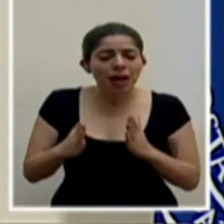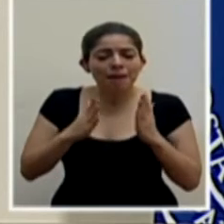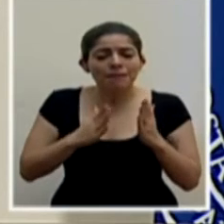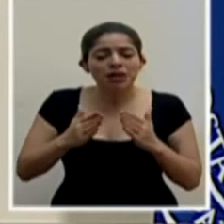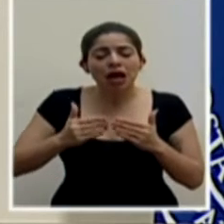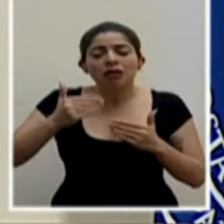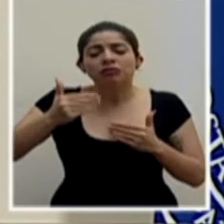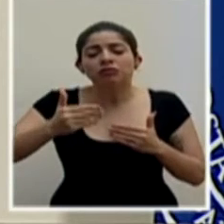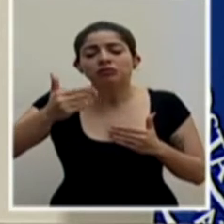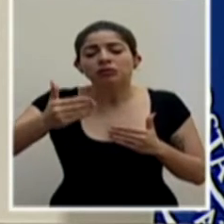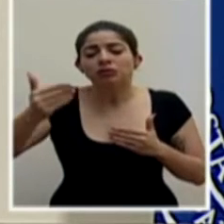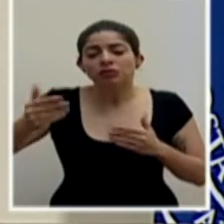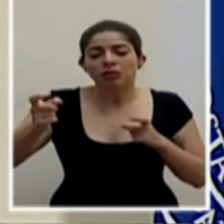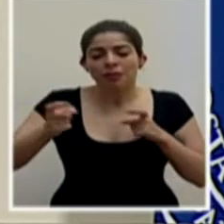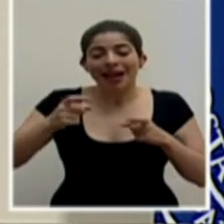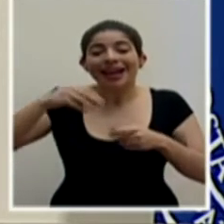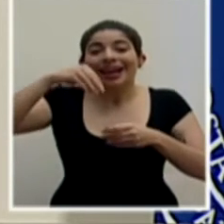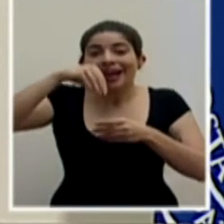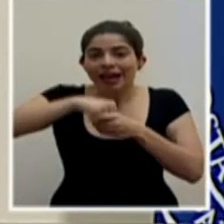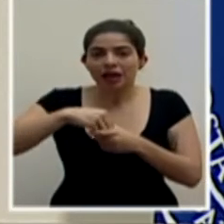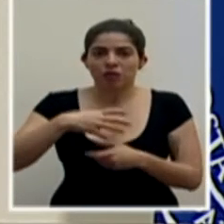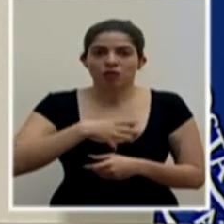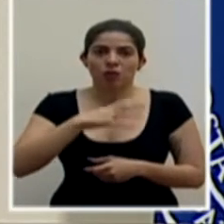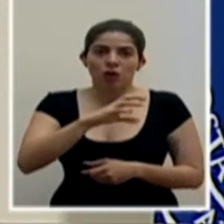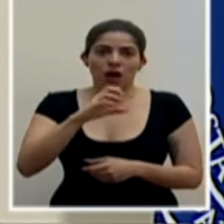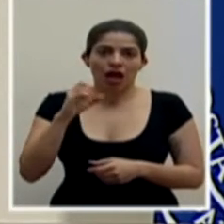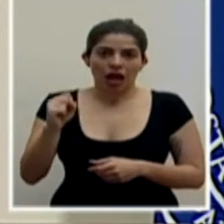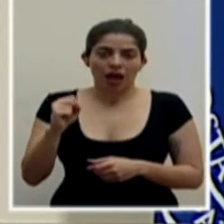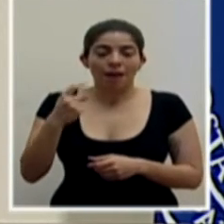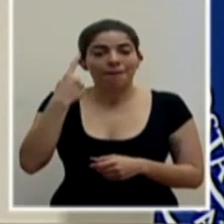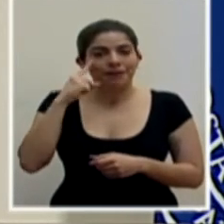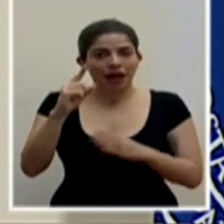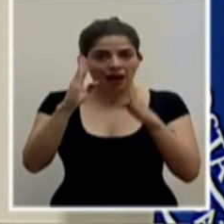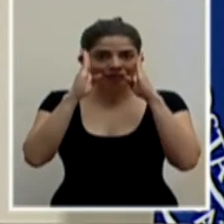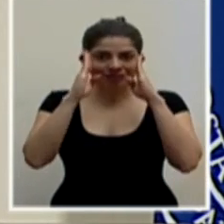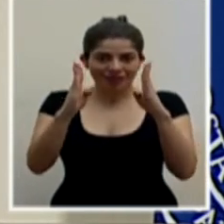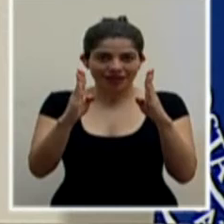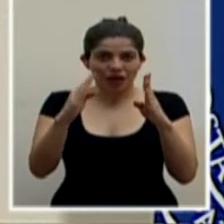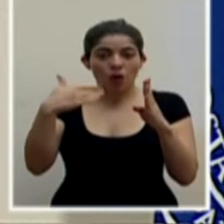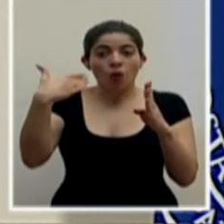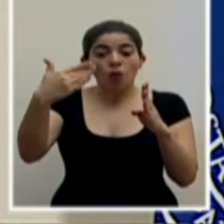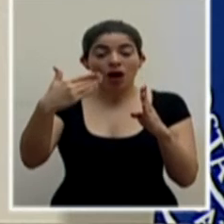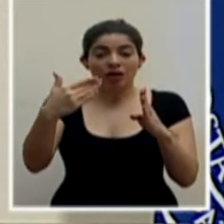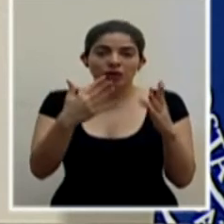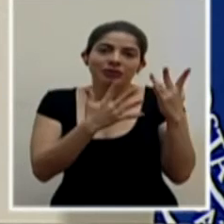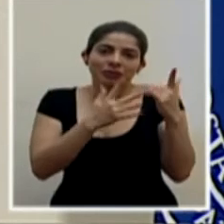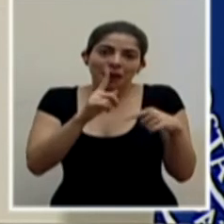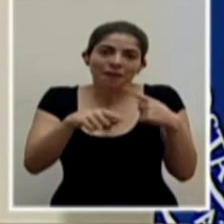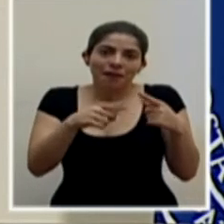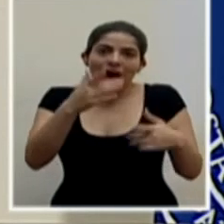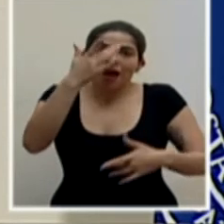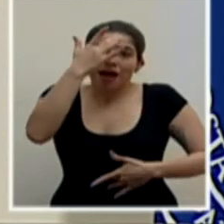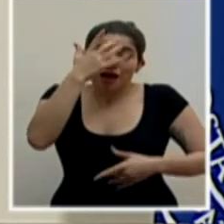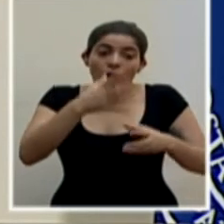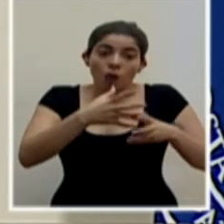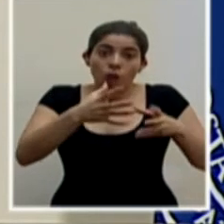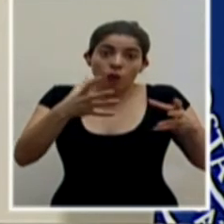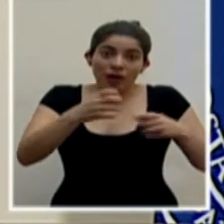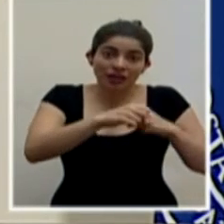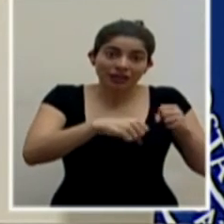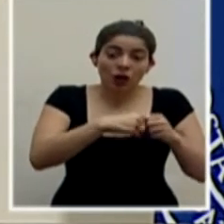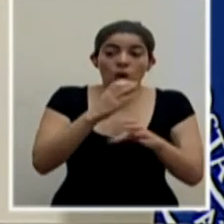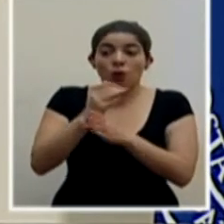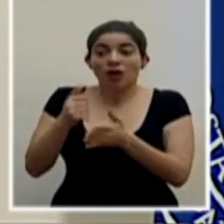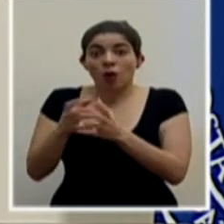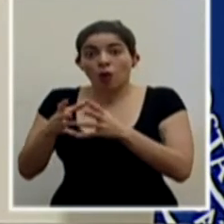siguientes etapas dentro del sistema hospitalario de la caja para atender el incremento esperado de pacientes en salón y en